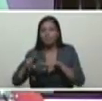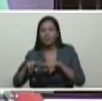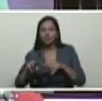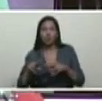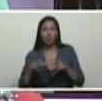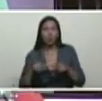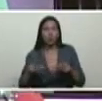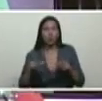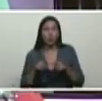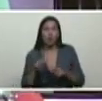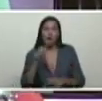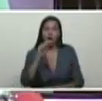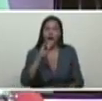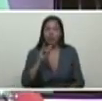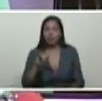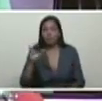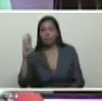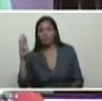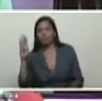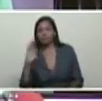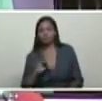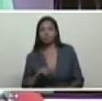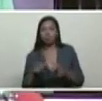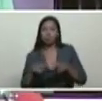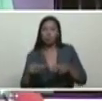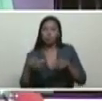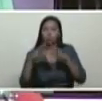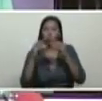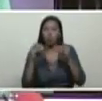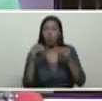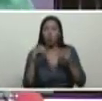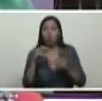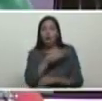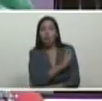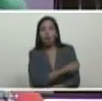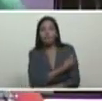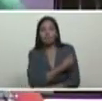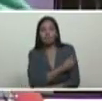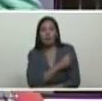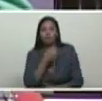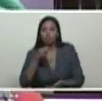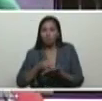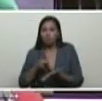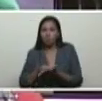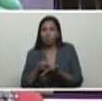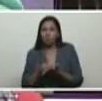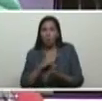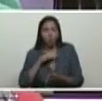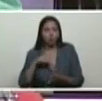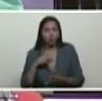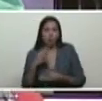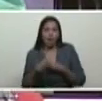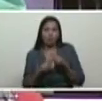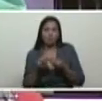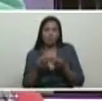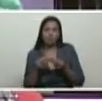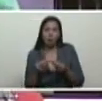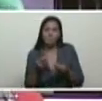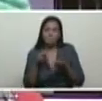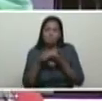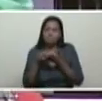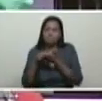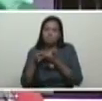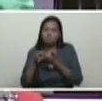salas A y B del Hospital Central. Una inversión que hicimos con amor, sacando el